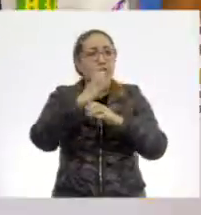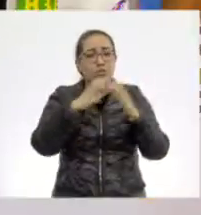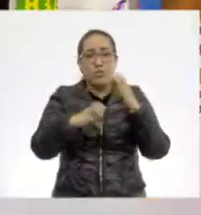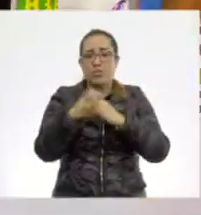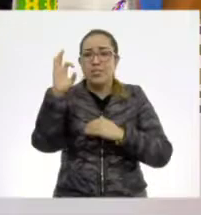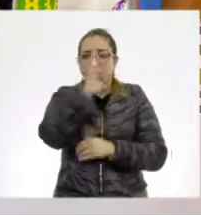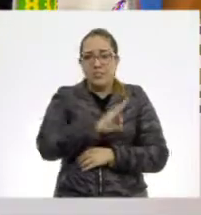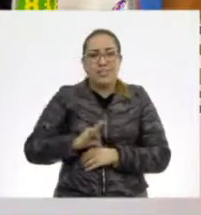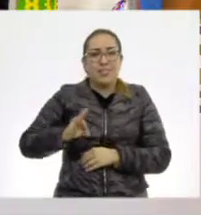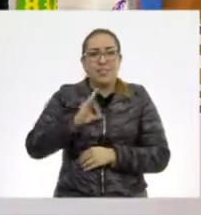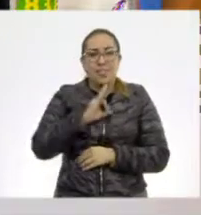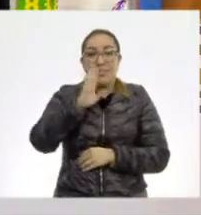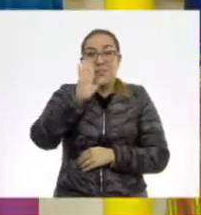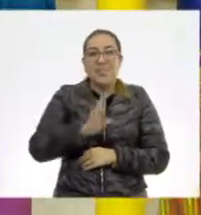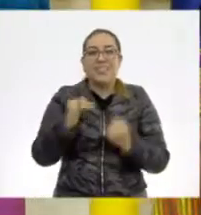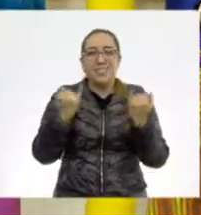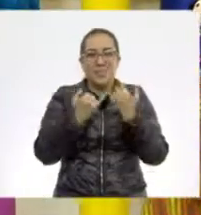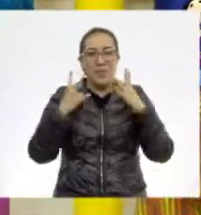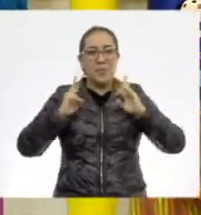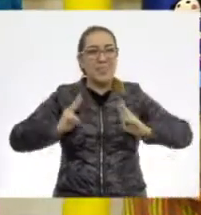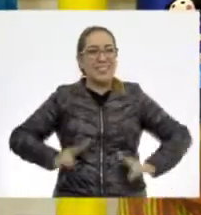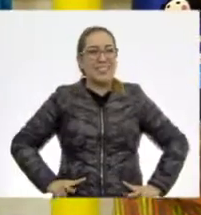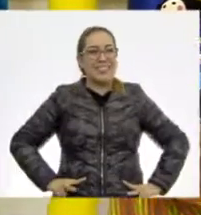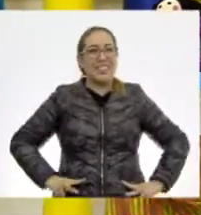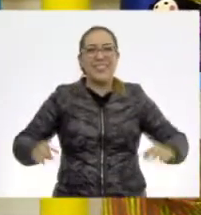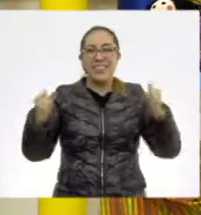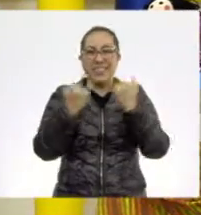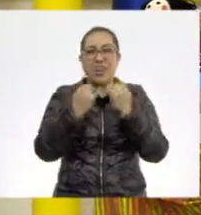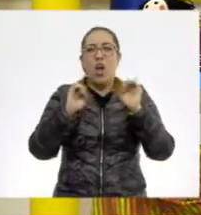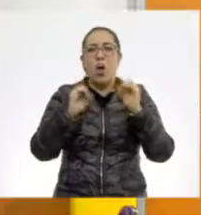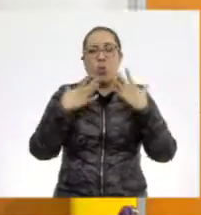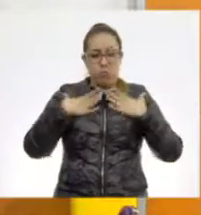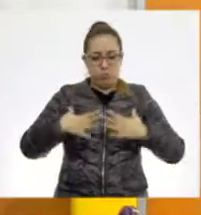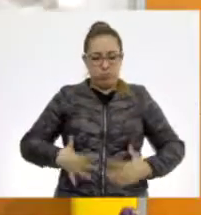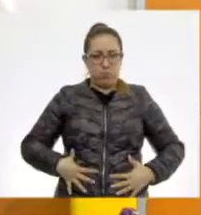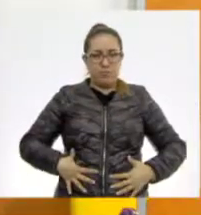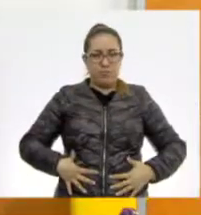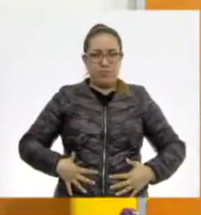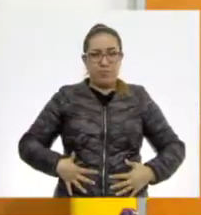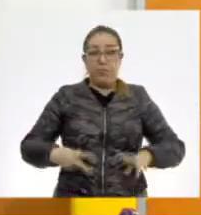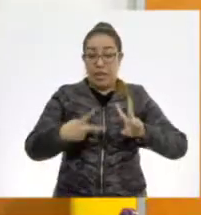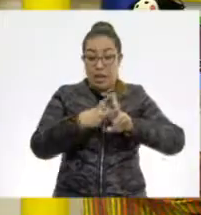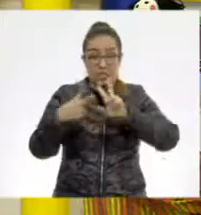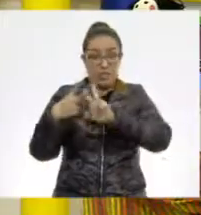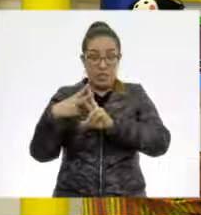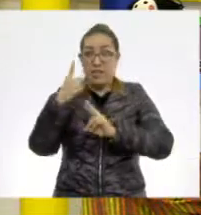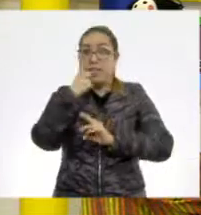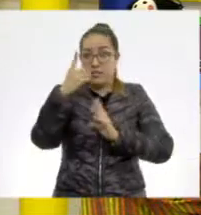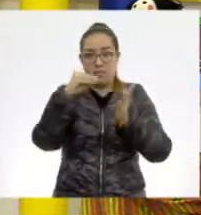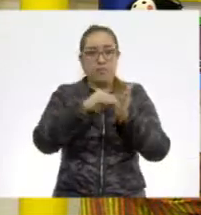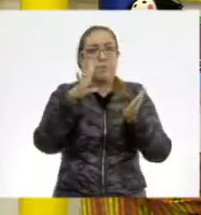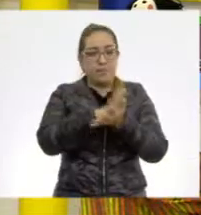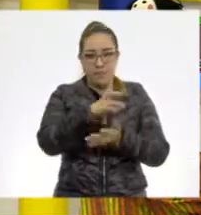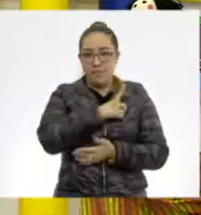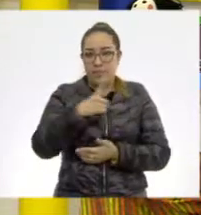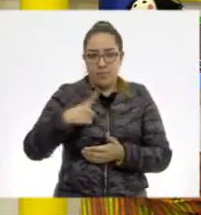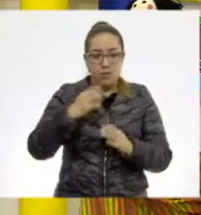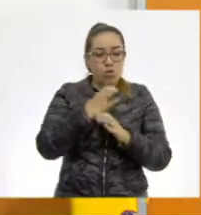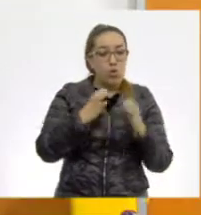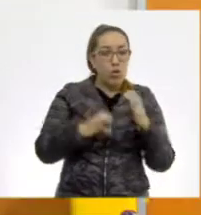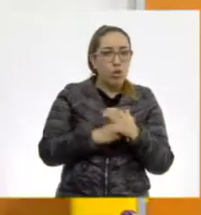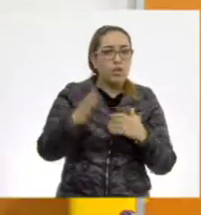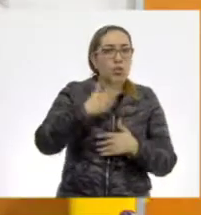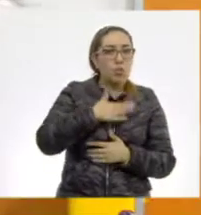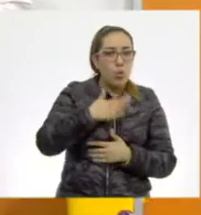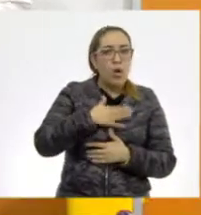Es muy divertido. Como un vestido de estrellas. Ah, podría ser un vestido o un traje de estrellas también. Pero cada estrella tiene que decir algo bueno de mí. Exacto, algo que me dice